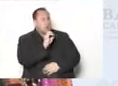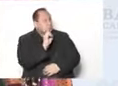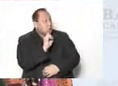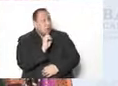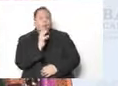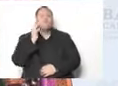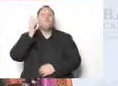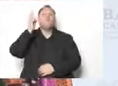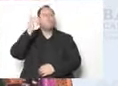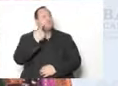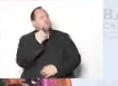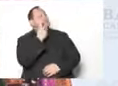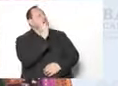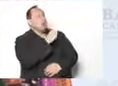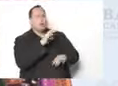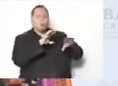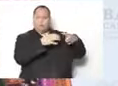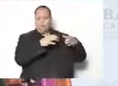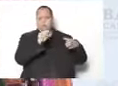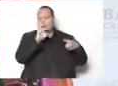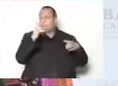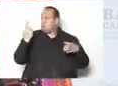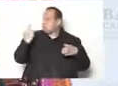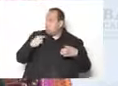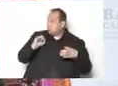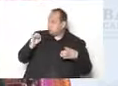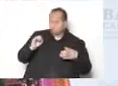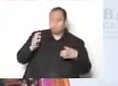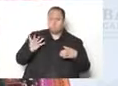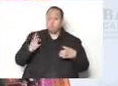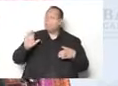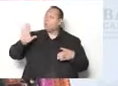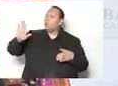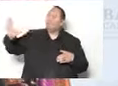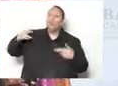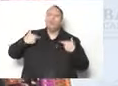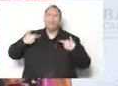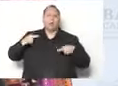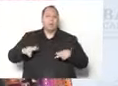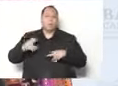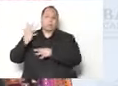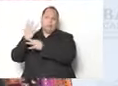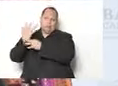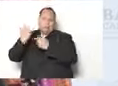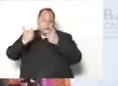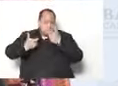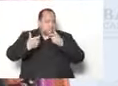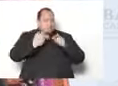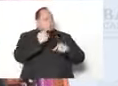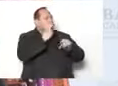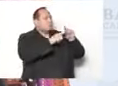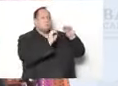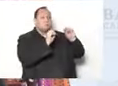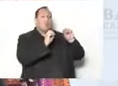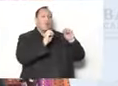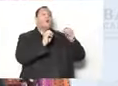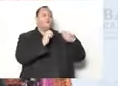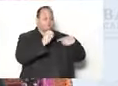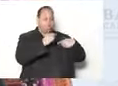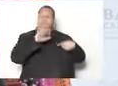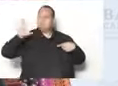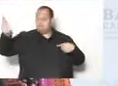o futura en contra de la empresa, sus representantes o accionistas, y de nuestra